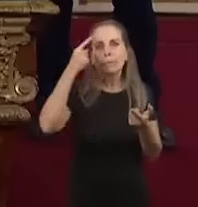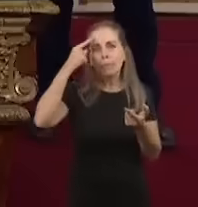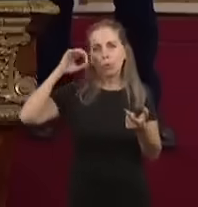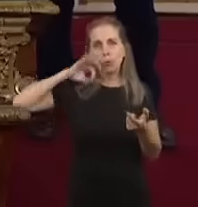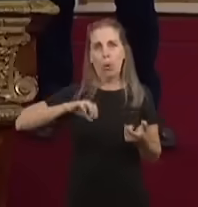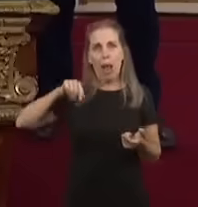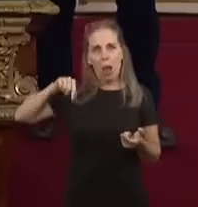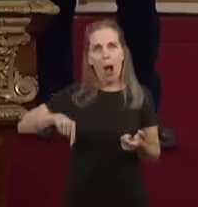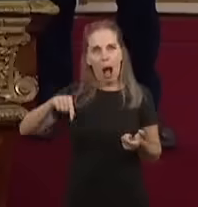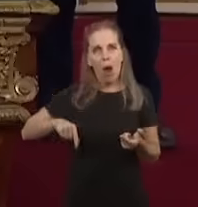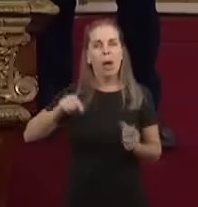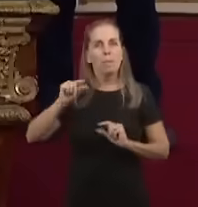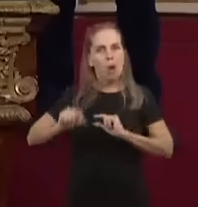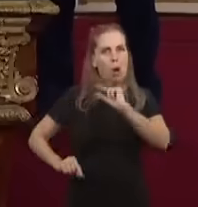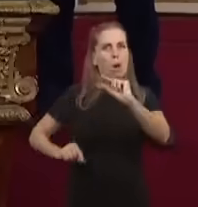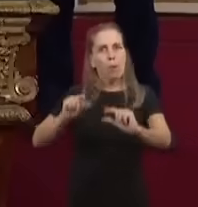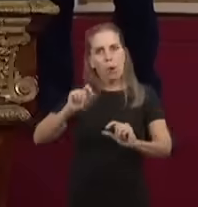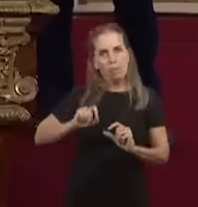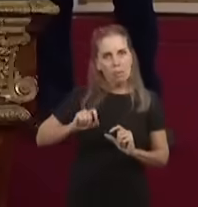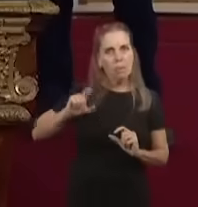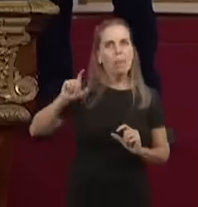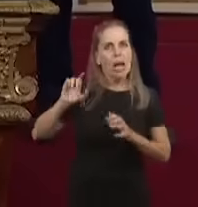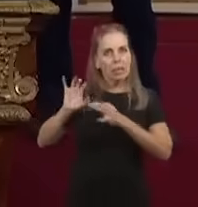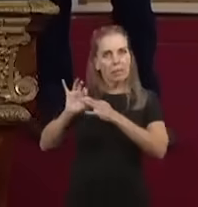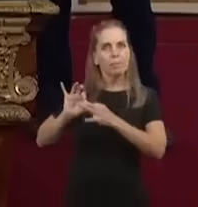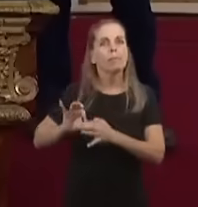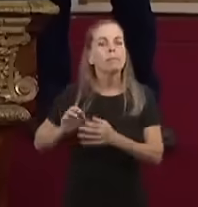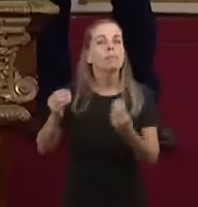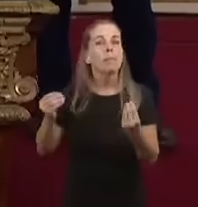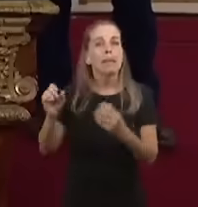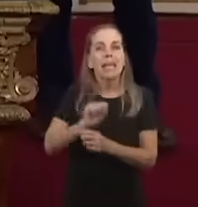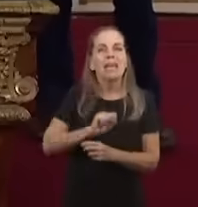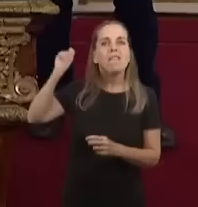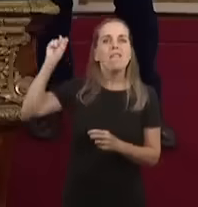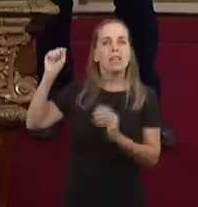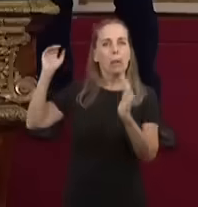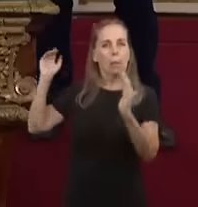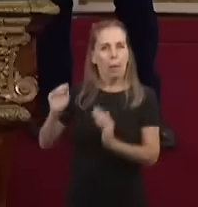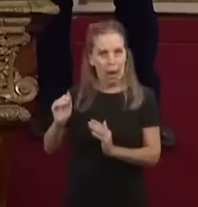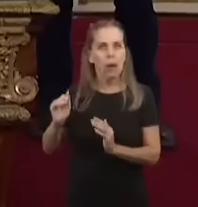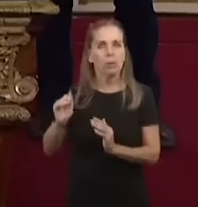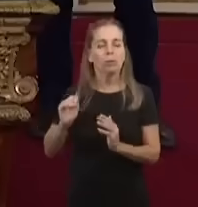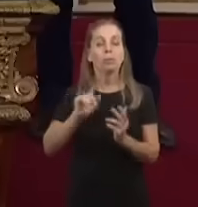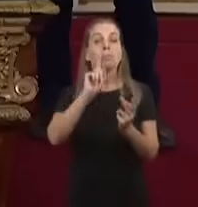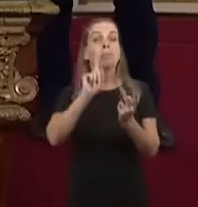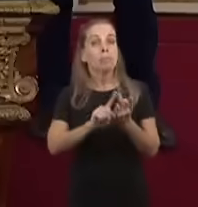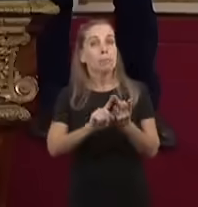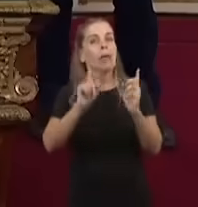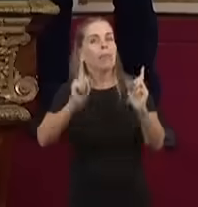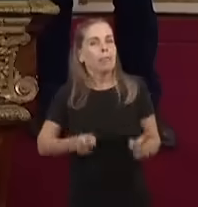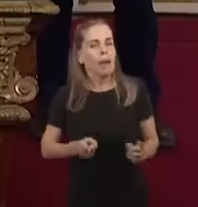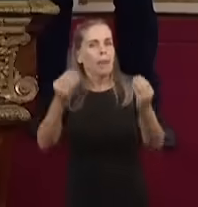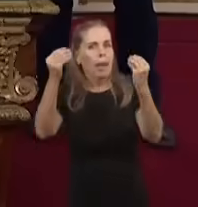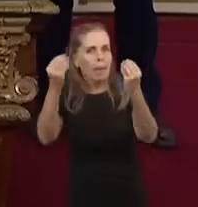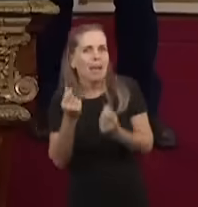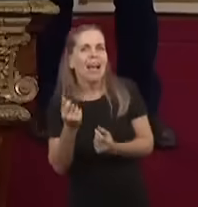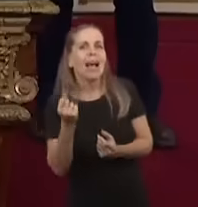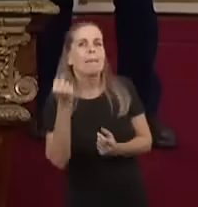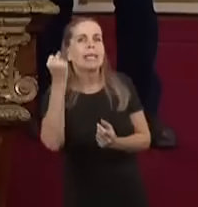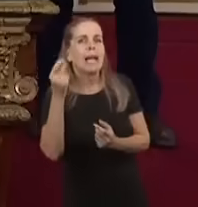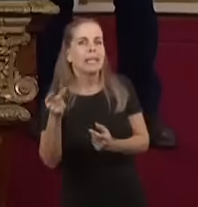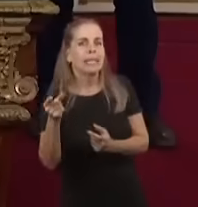que hoy ha empezado a tomar lugar de la mano de una menor inflación Por otra parte la baja capitalización de lac